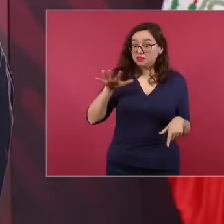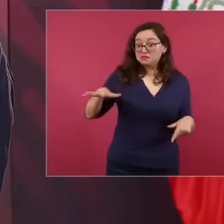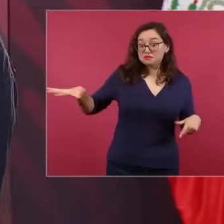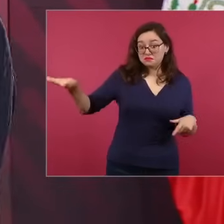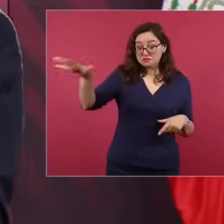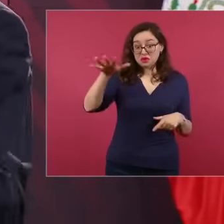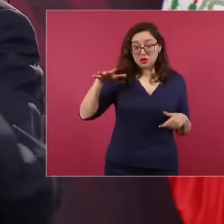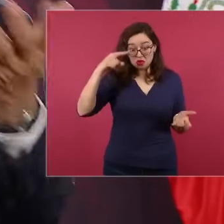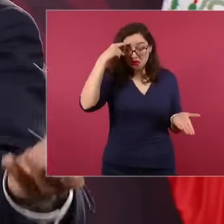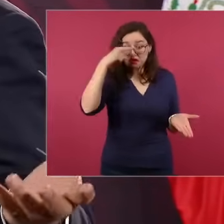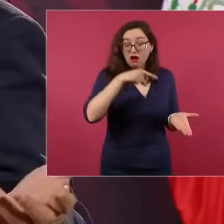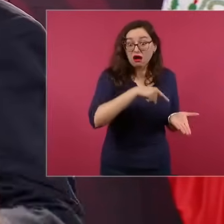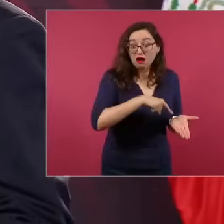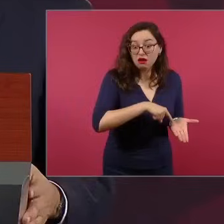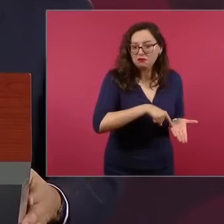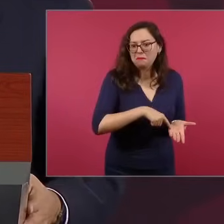Porque el pueblo